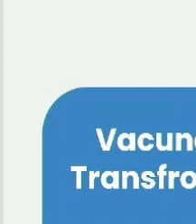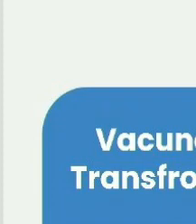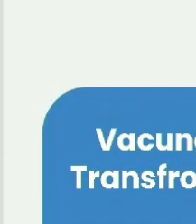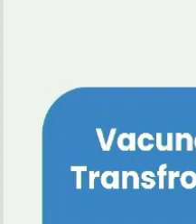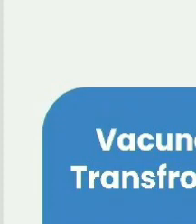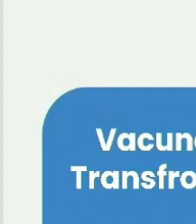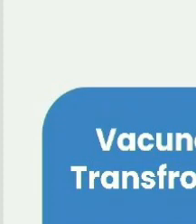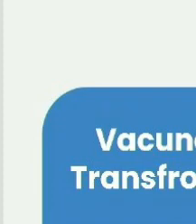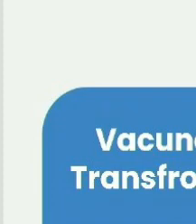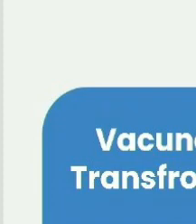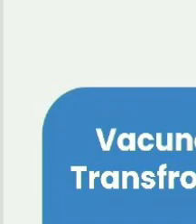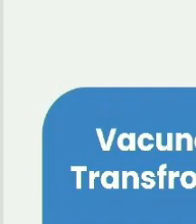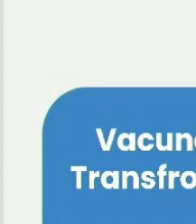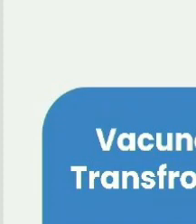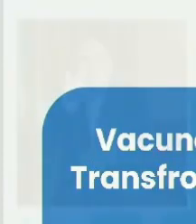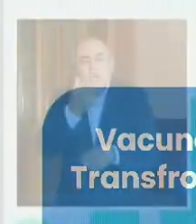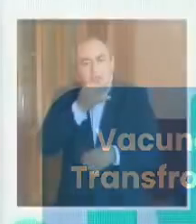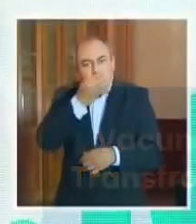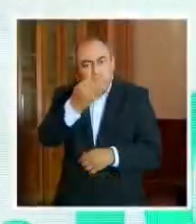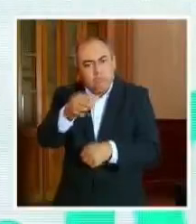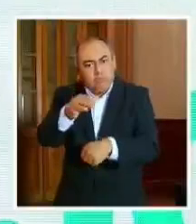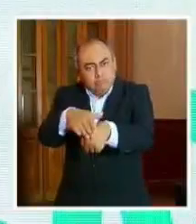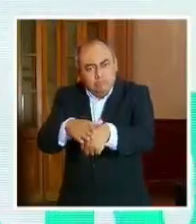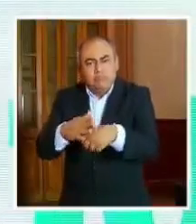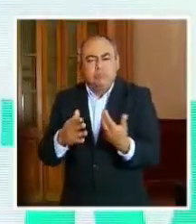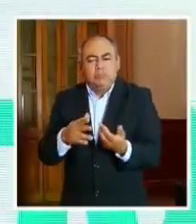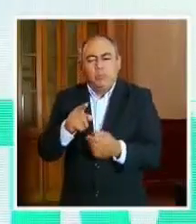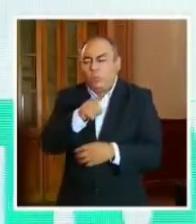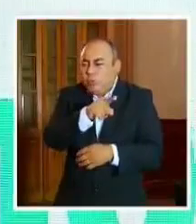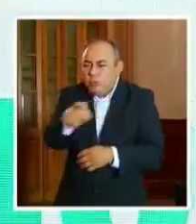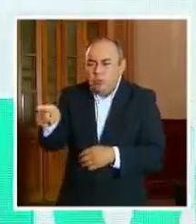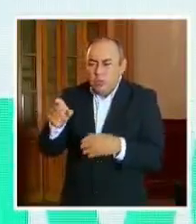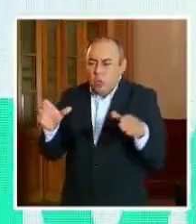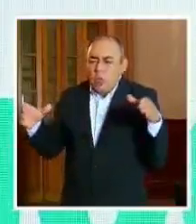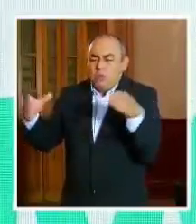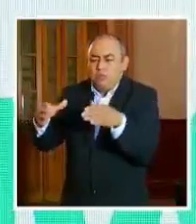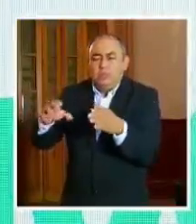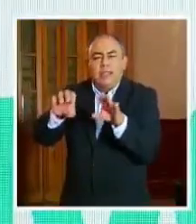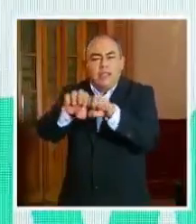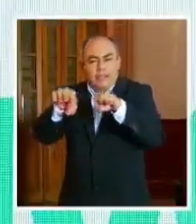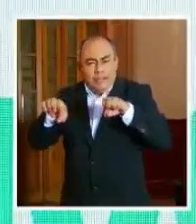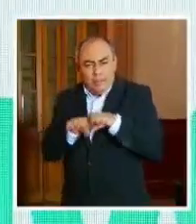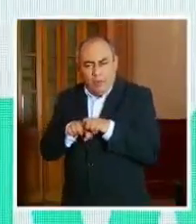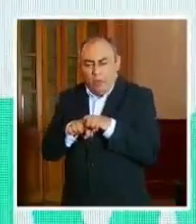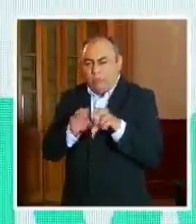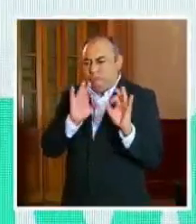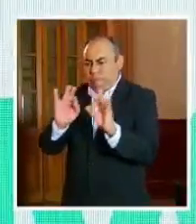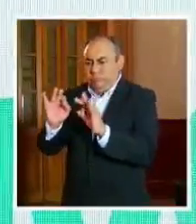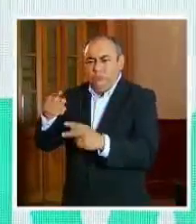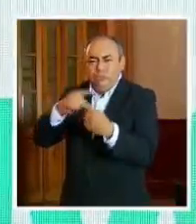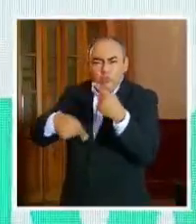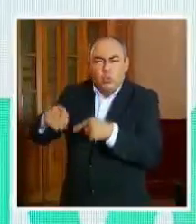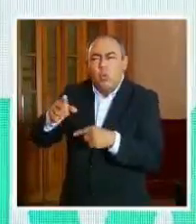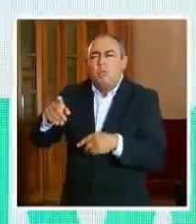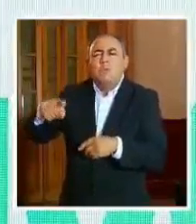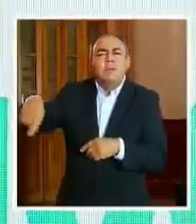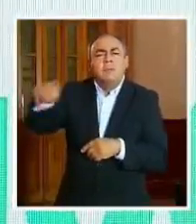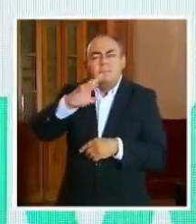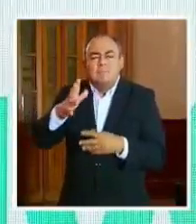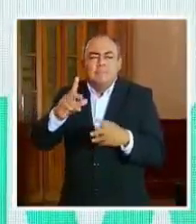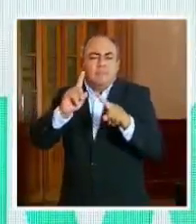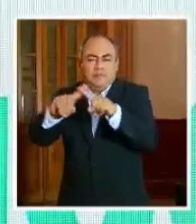y agradecer a todo el gran equipo colaborativo que se ha formado entre los diferentes